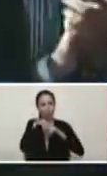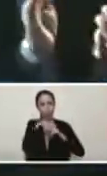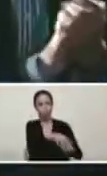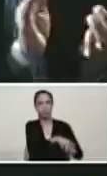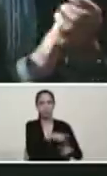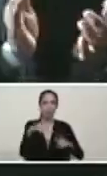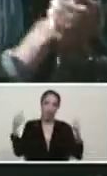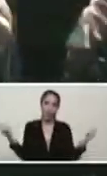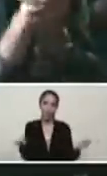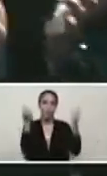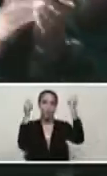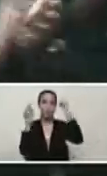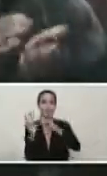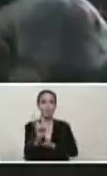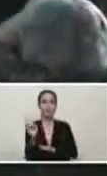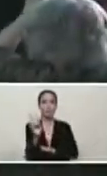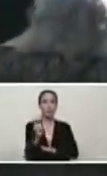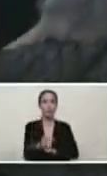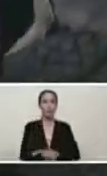¡Viva Venezuela!